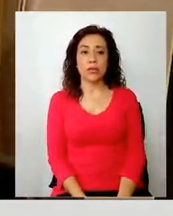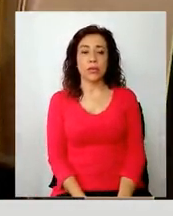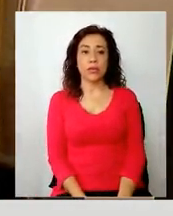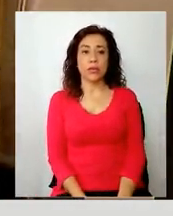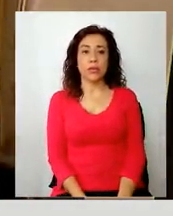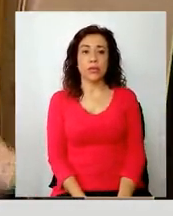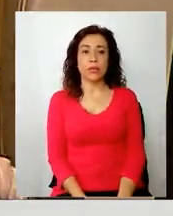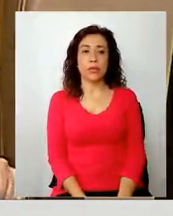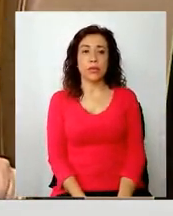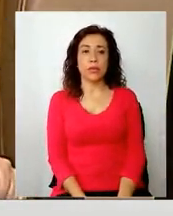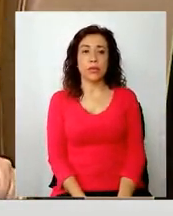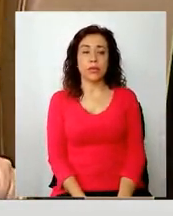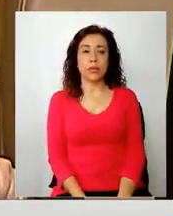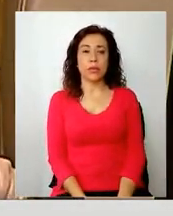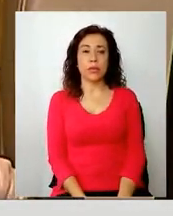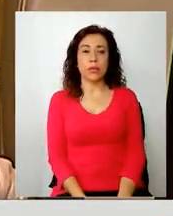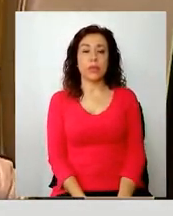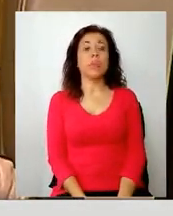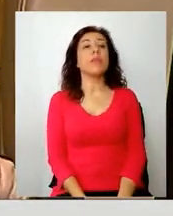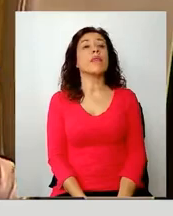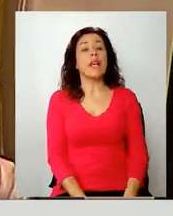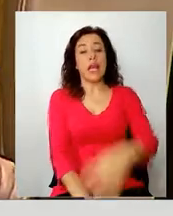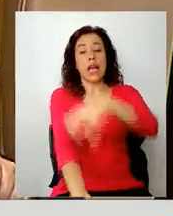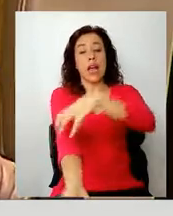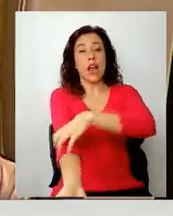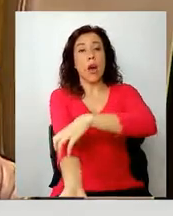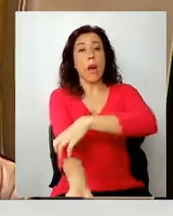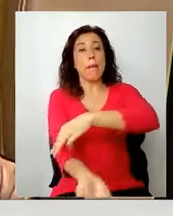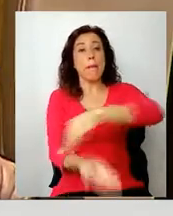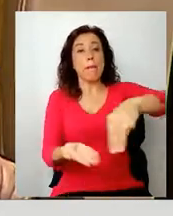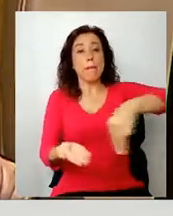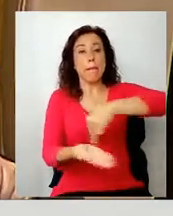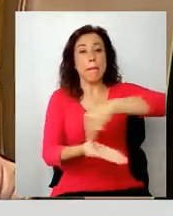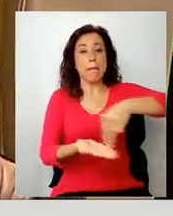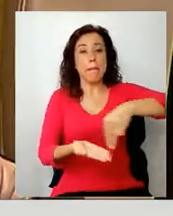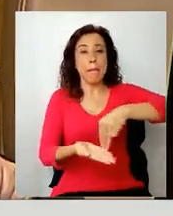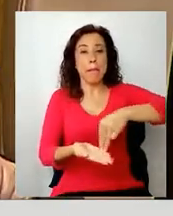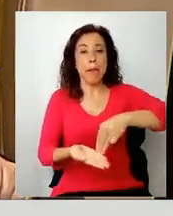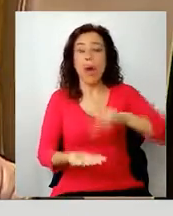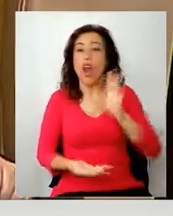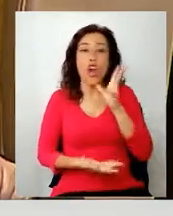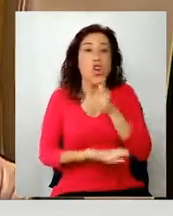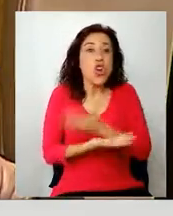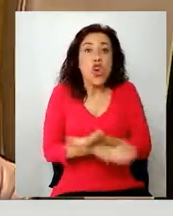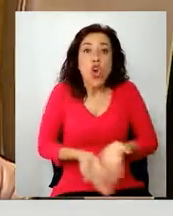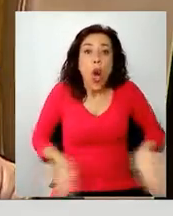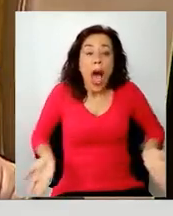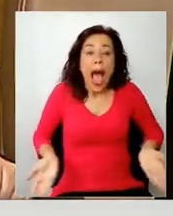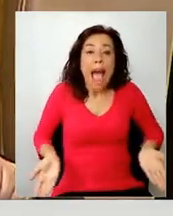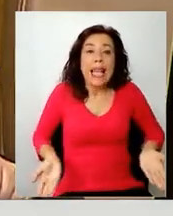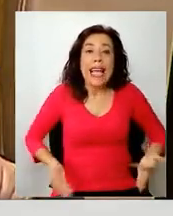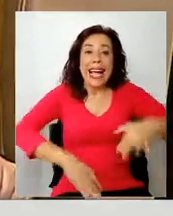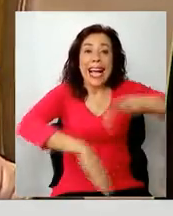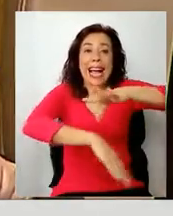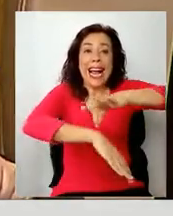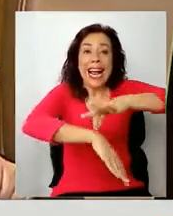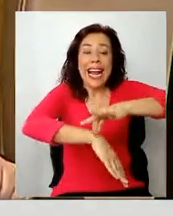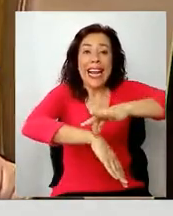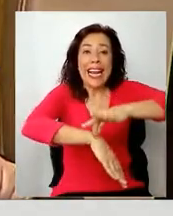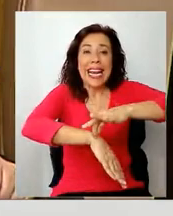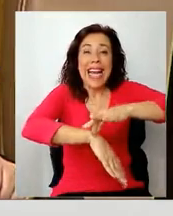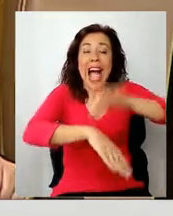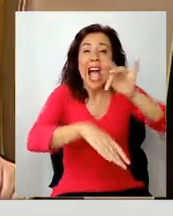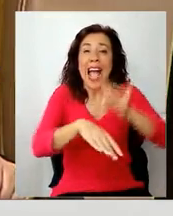de la región de maule en donde no hay clínicas que tenga la complejidad para habilitar